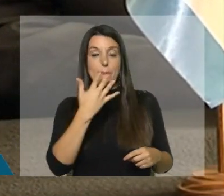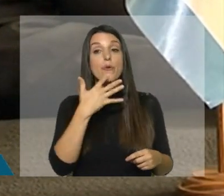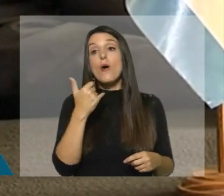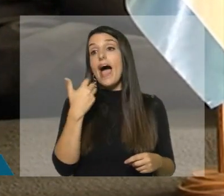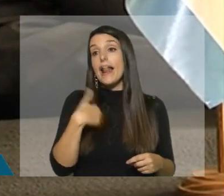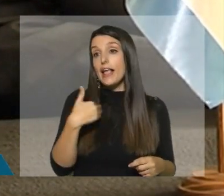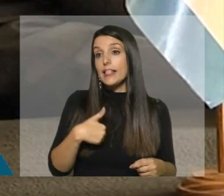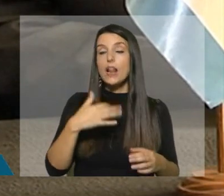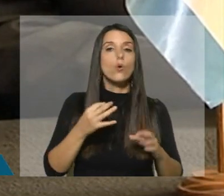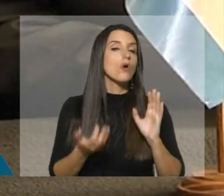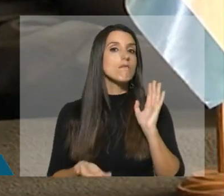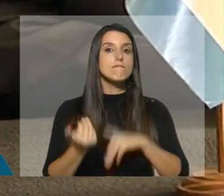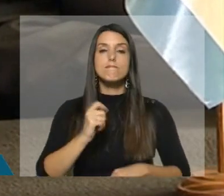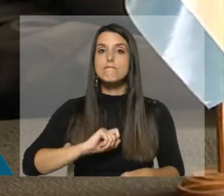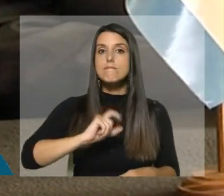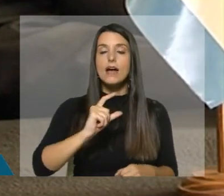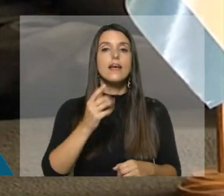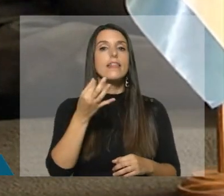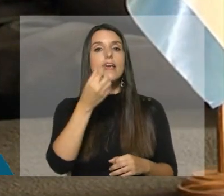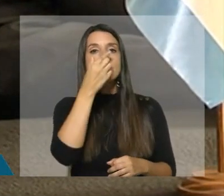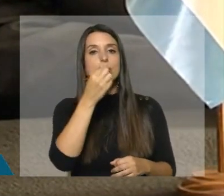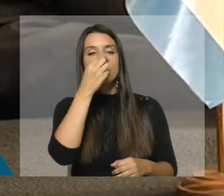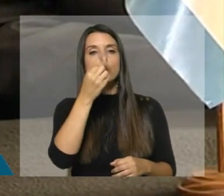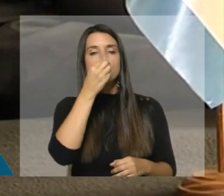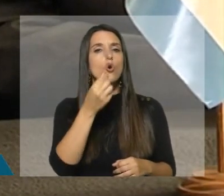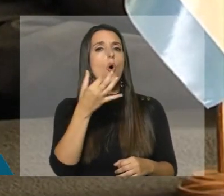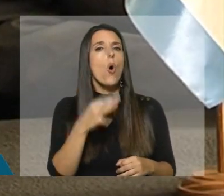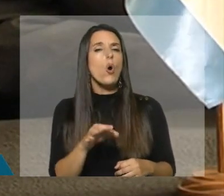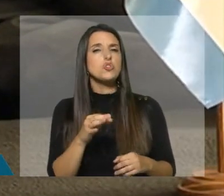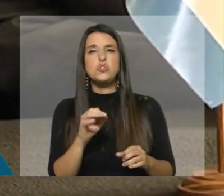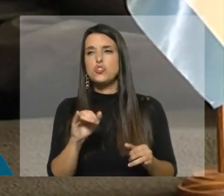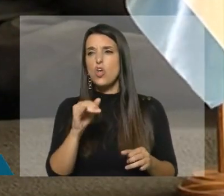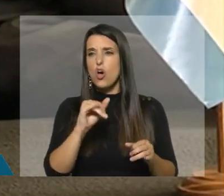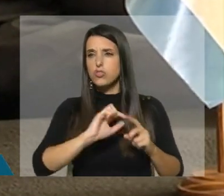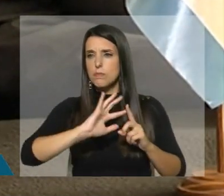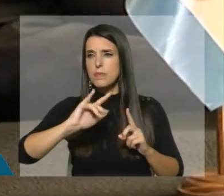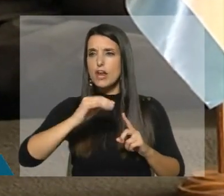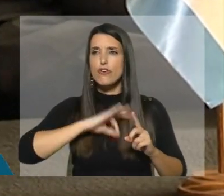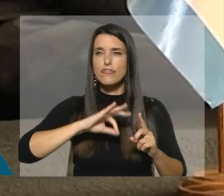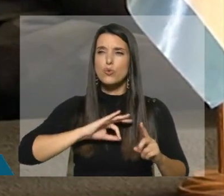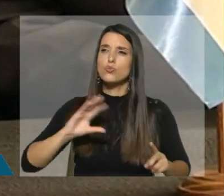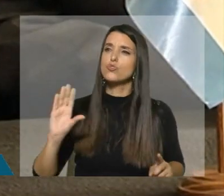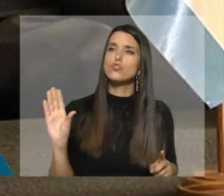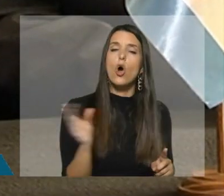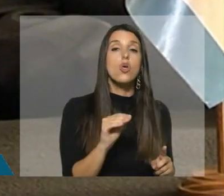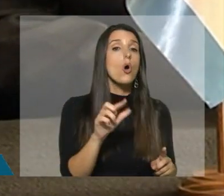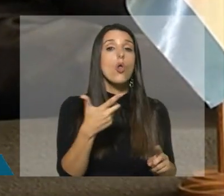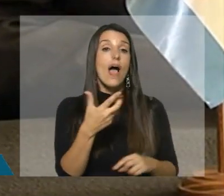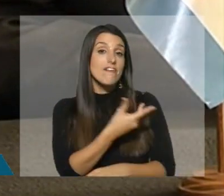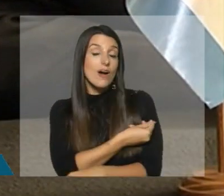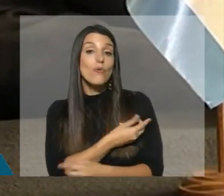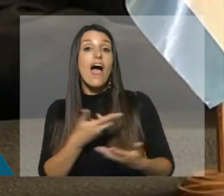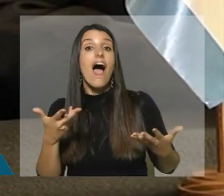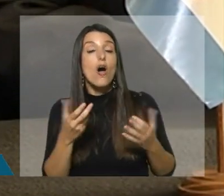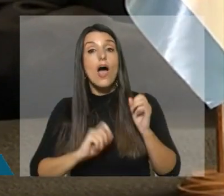por ejemplo, hubo un pico muy precoz de influenza, circuló durante todo el invierno, todos los demás virus respiratorios para los que no hay vacunas, y ahora